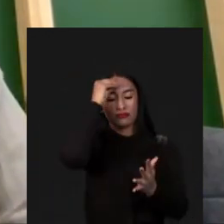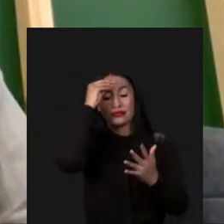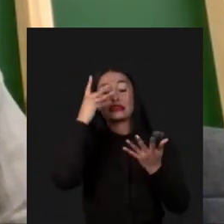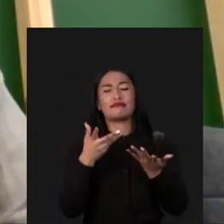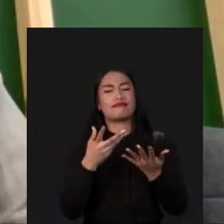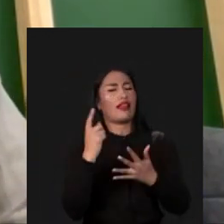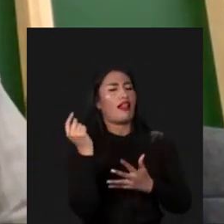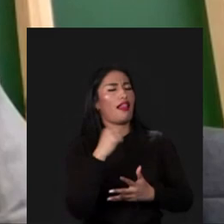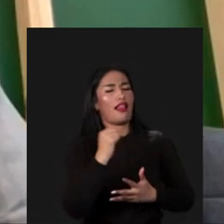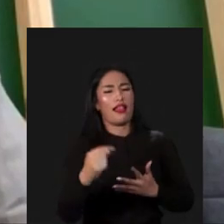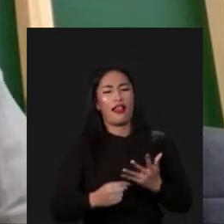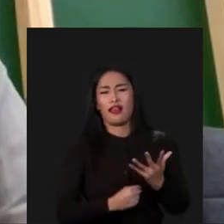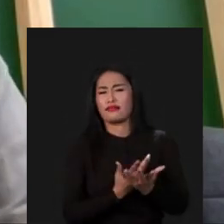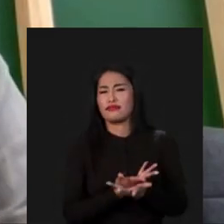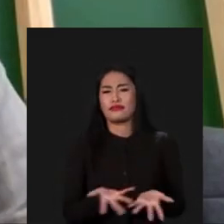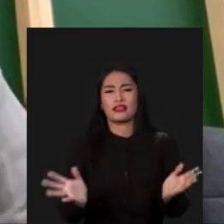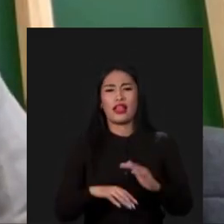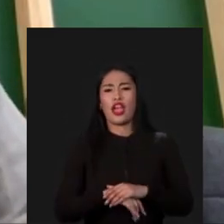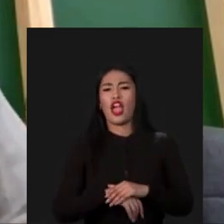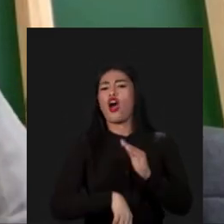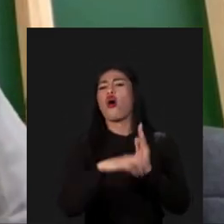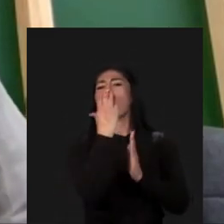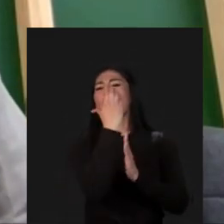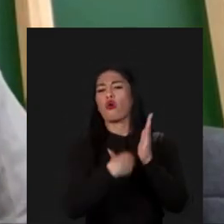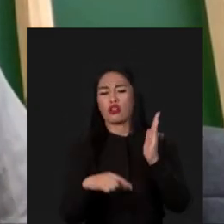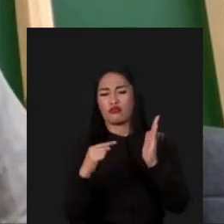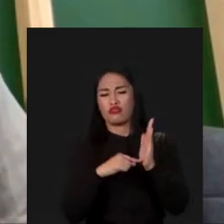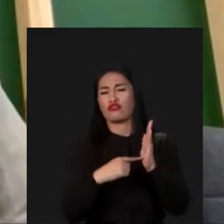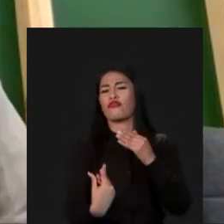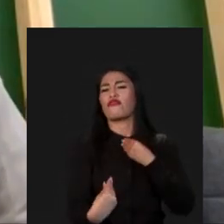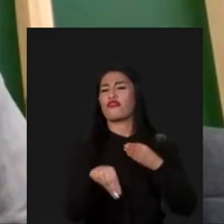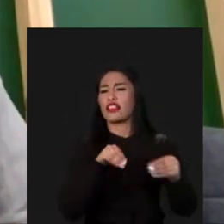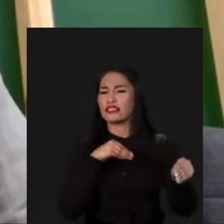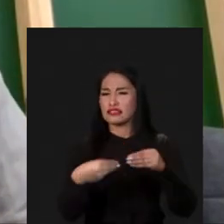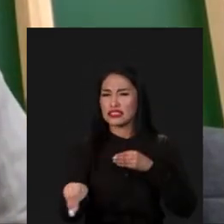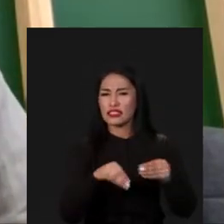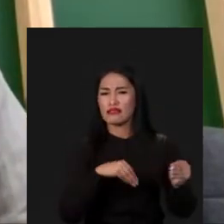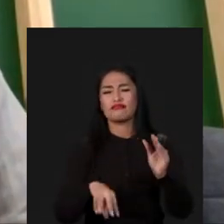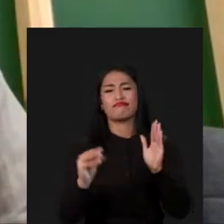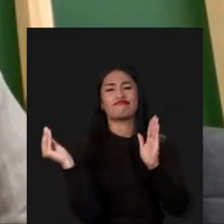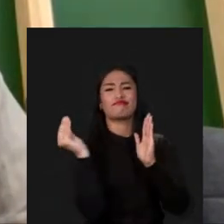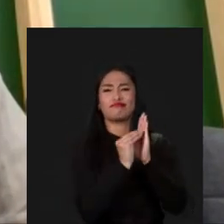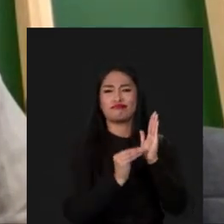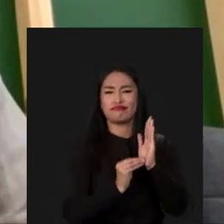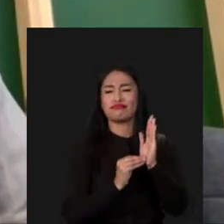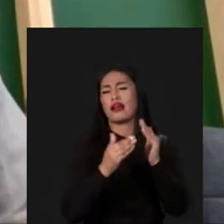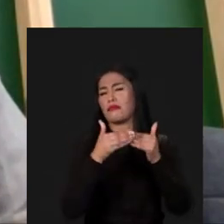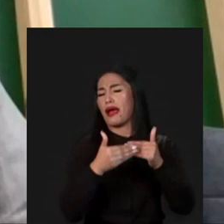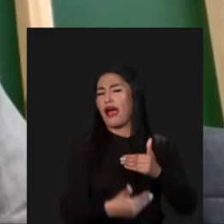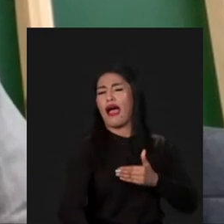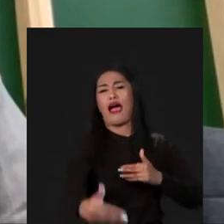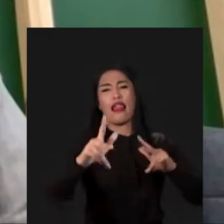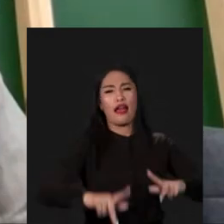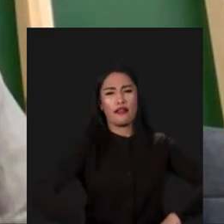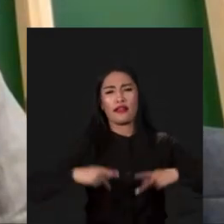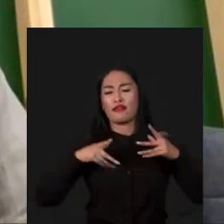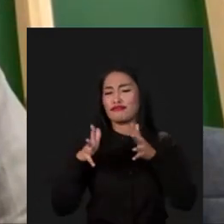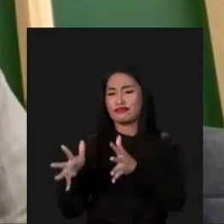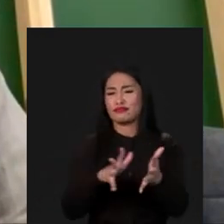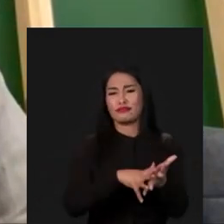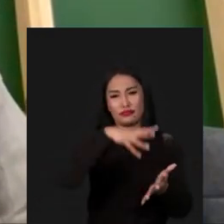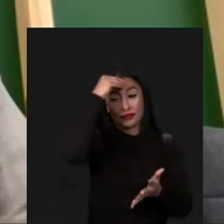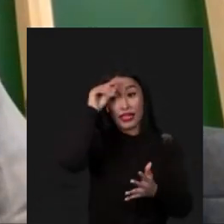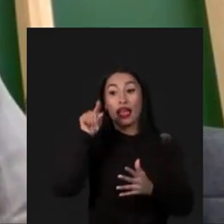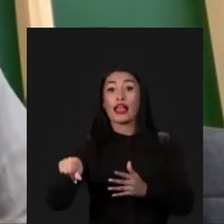¿no? Trabajando con currículos que permitan pues, más la formación a lo largo de la vida, porque precisamente estas tecnologías pueden